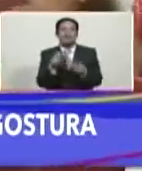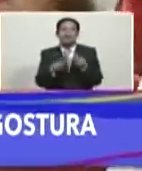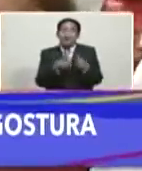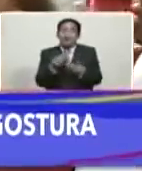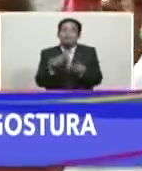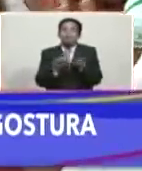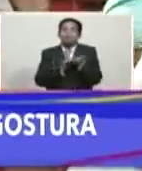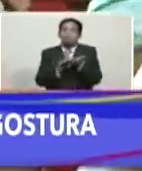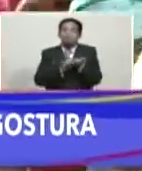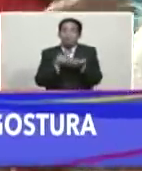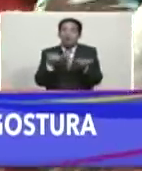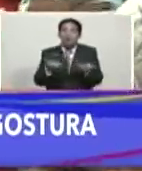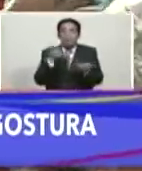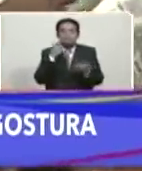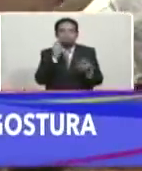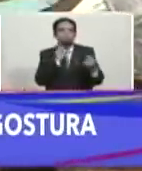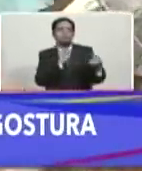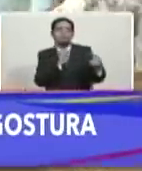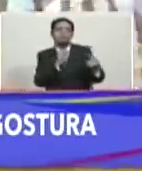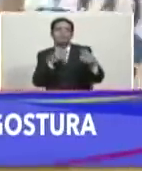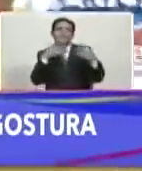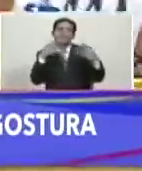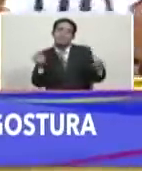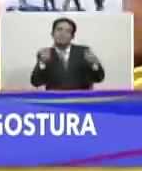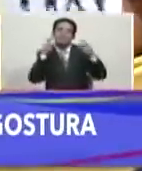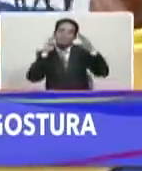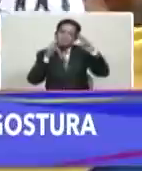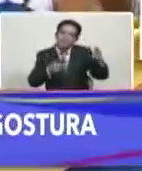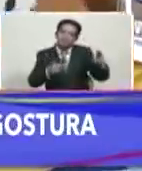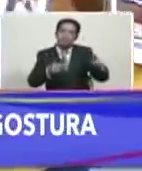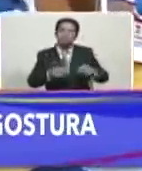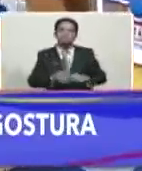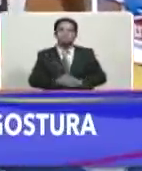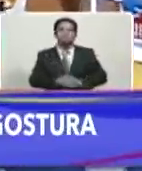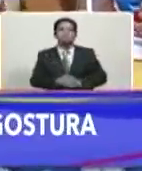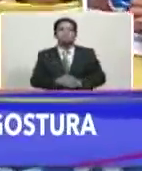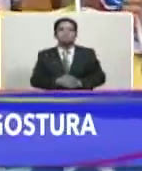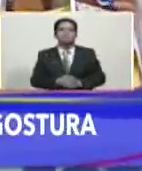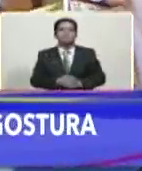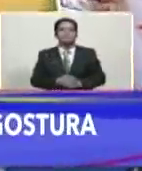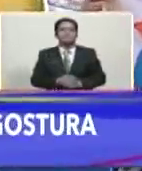el entendimiento, el respeto.